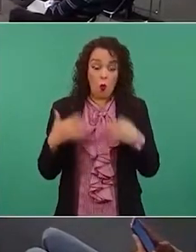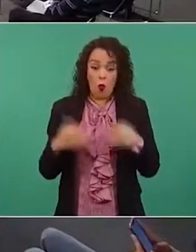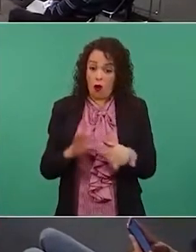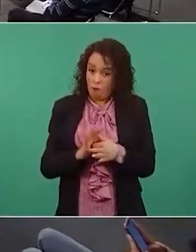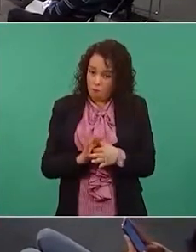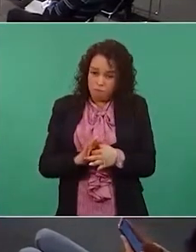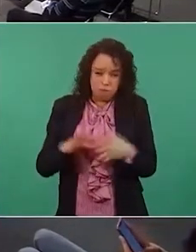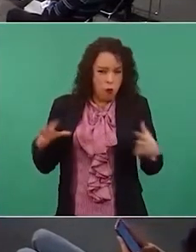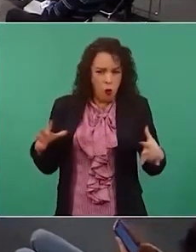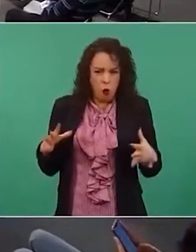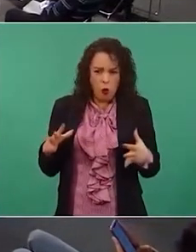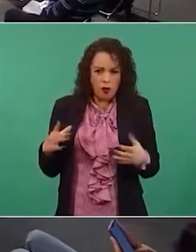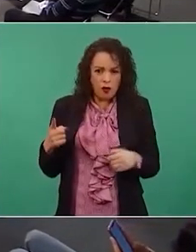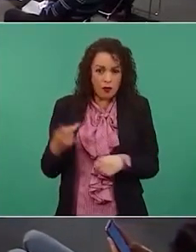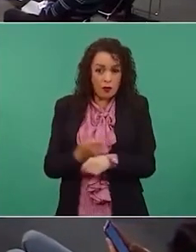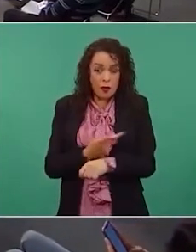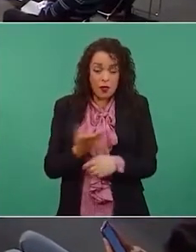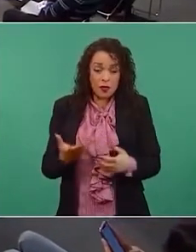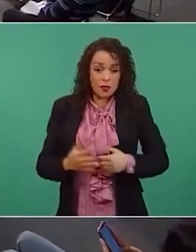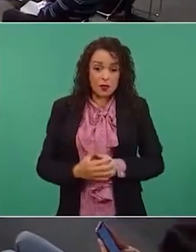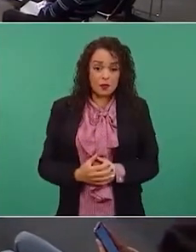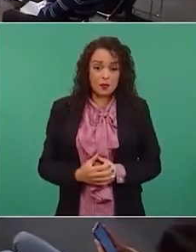fuerte.